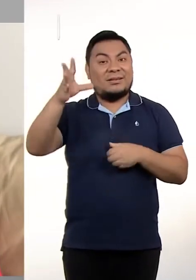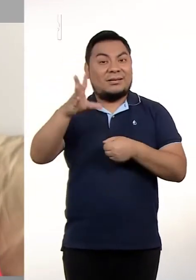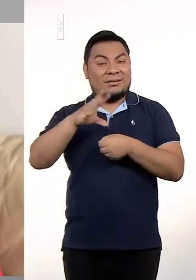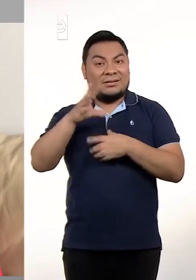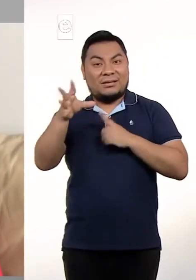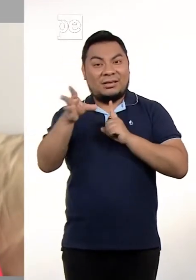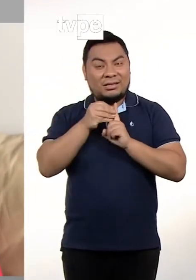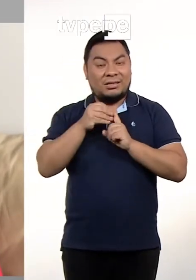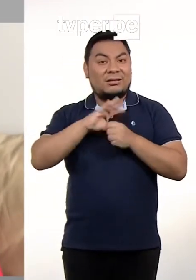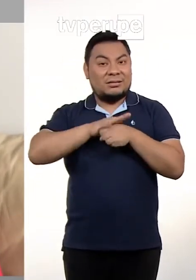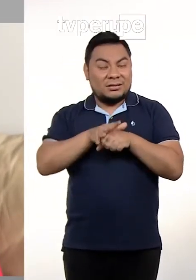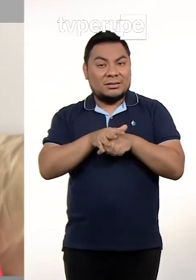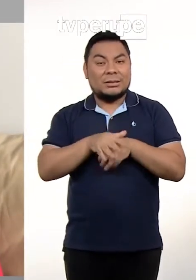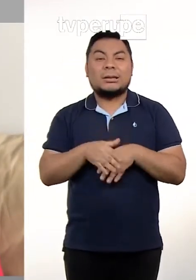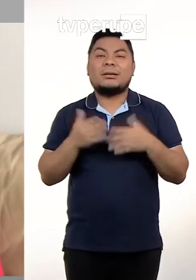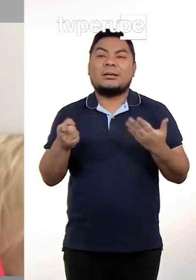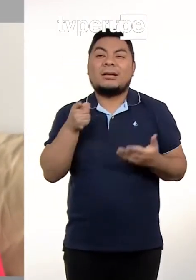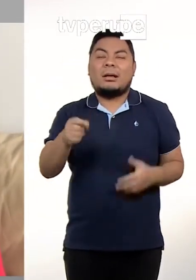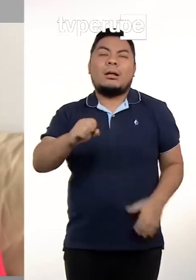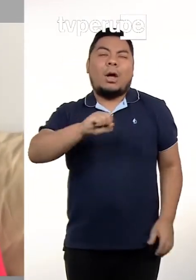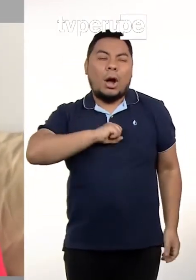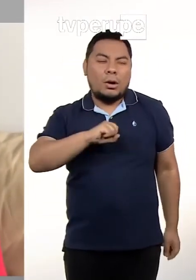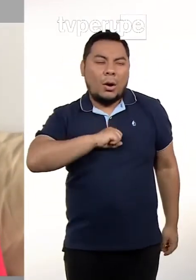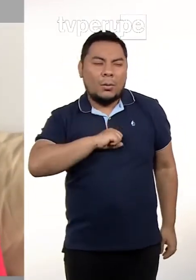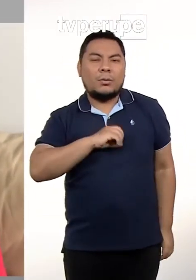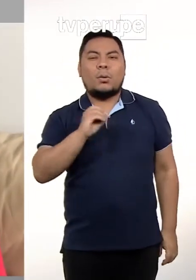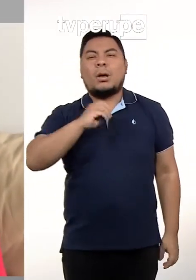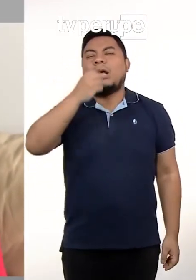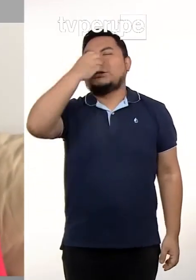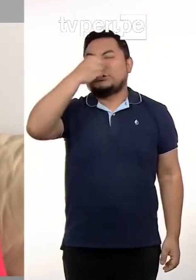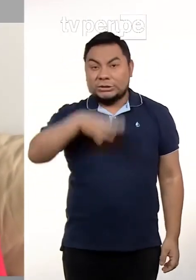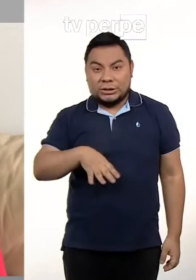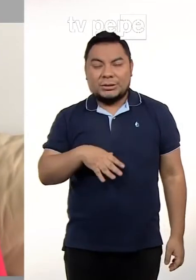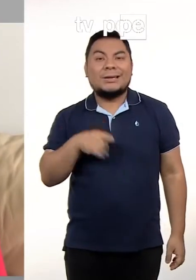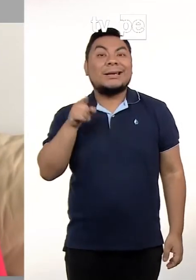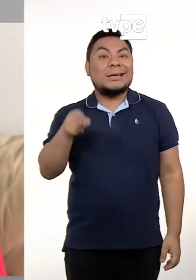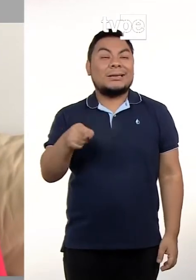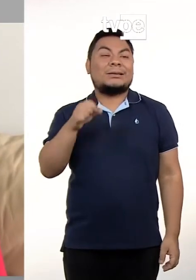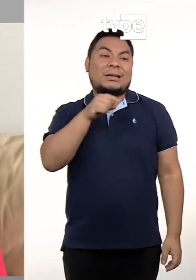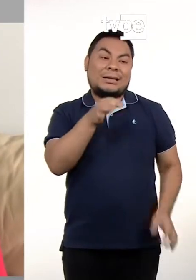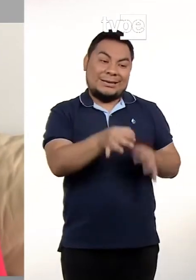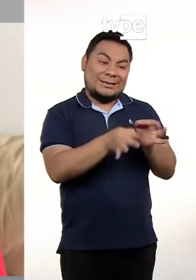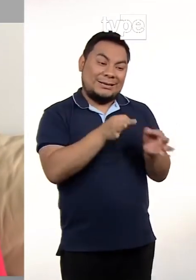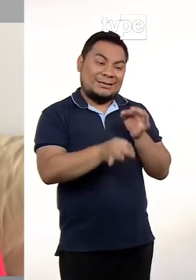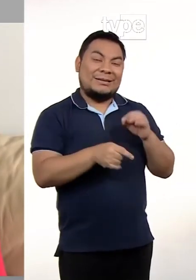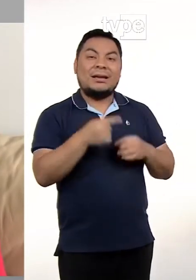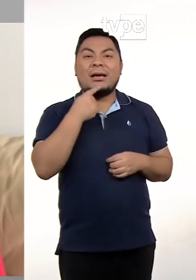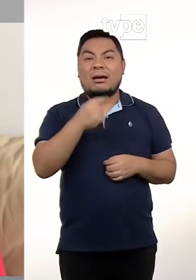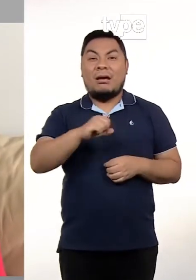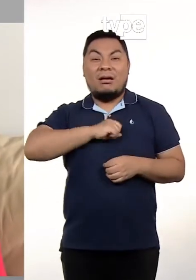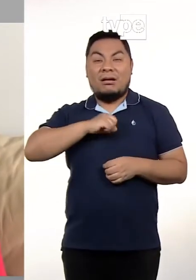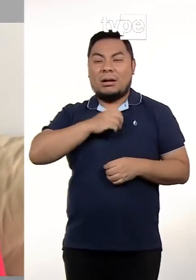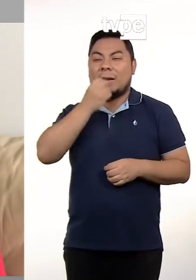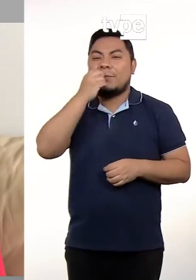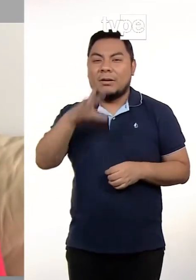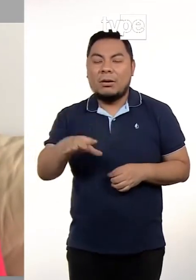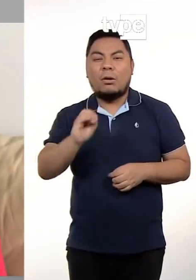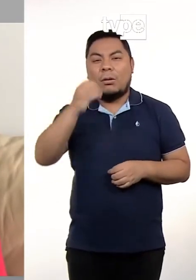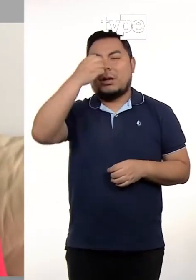está infectada, generalmente al toser, al estornudar, bota unas